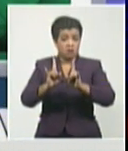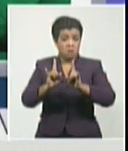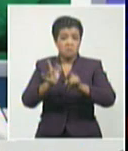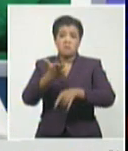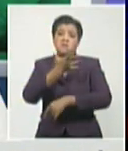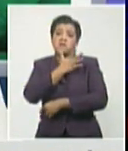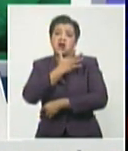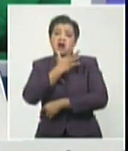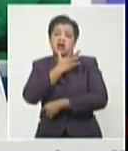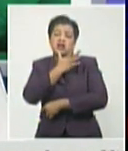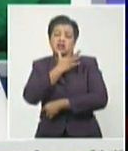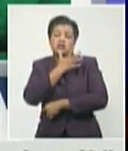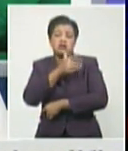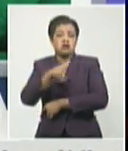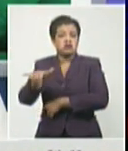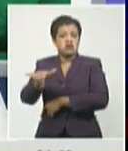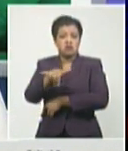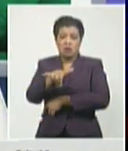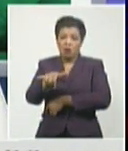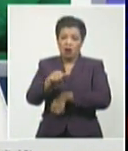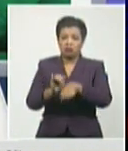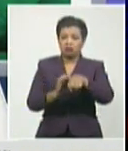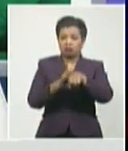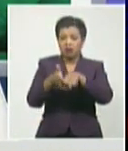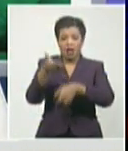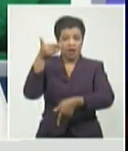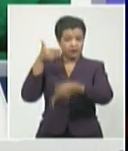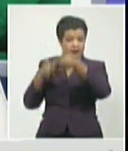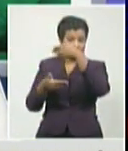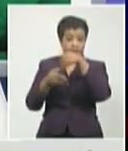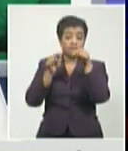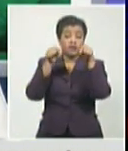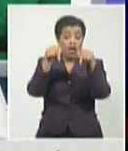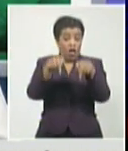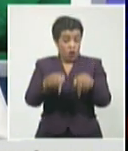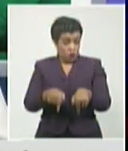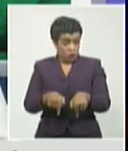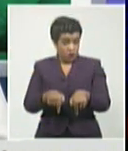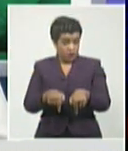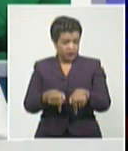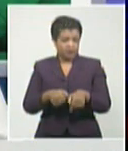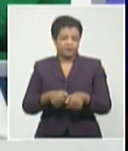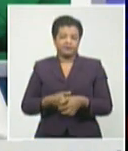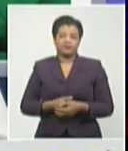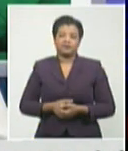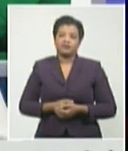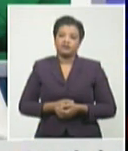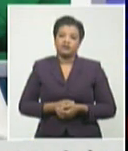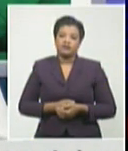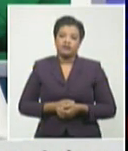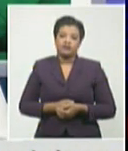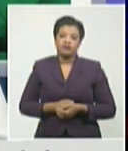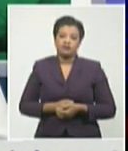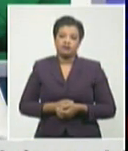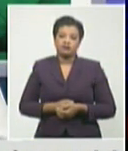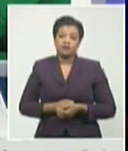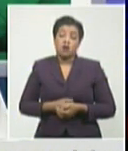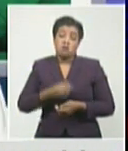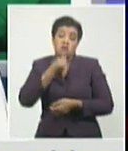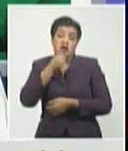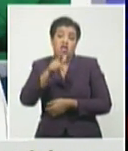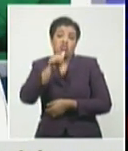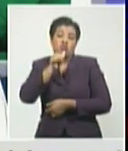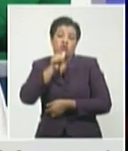superior a las anteriores ahora era bueno y esto sé cuál es